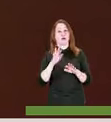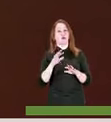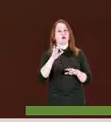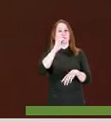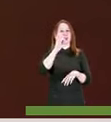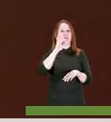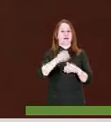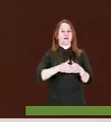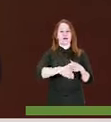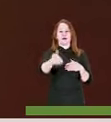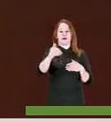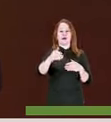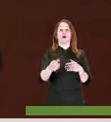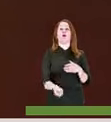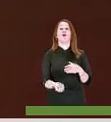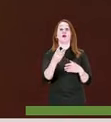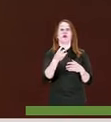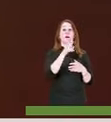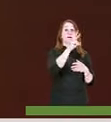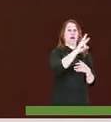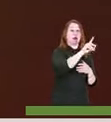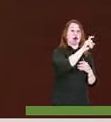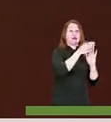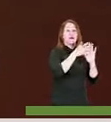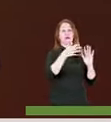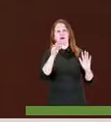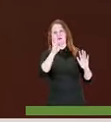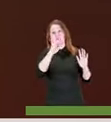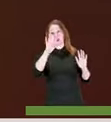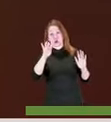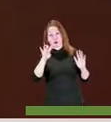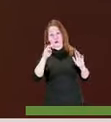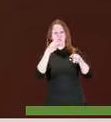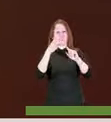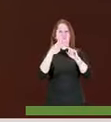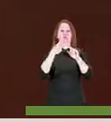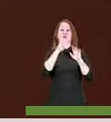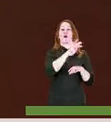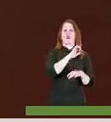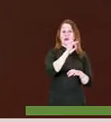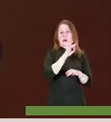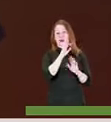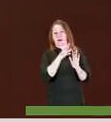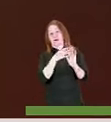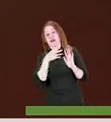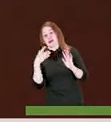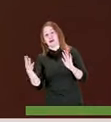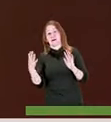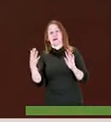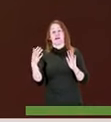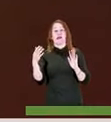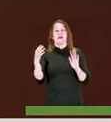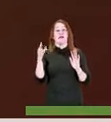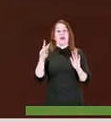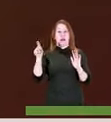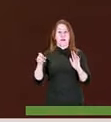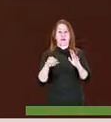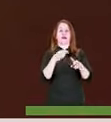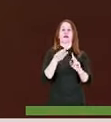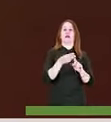3 tramos, el tramo que va de la 26 a la 39, de la 39 hasta la 93B y de la 93B hasta las 200, abrirlos